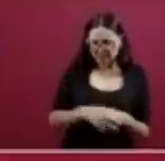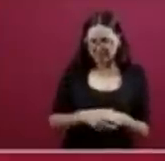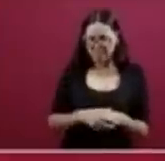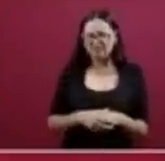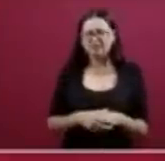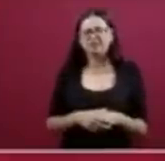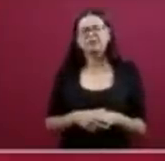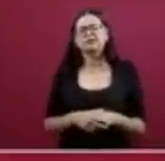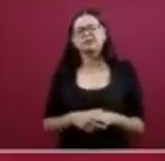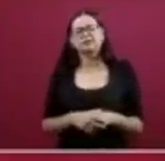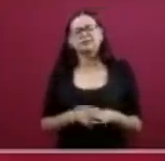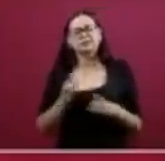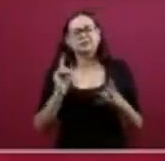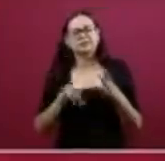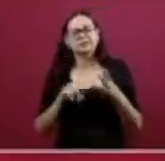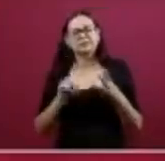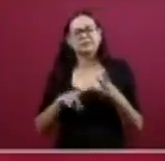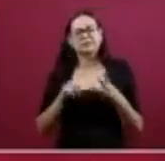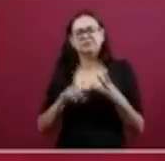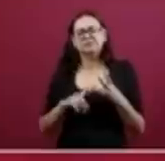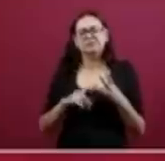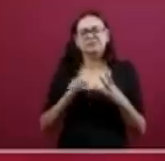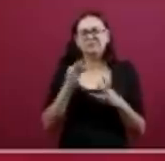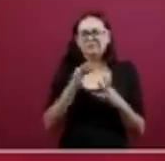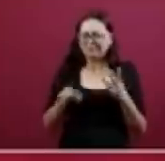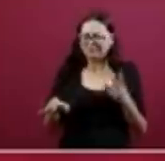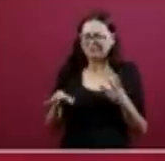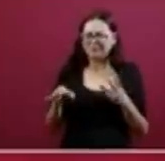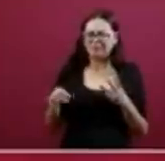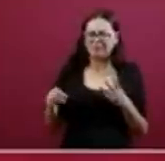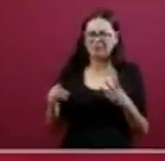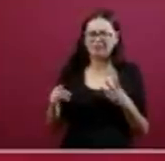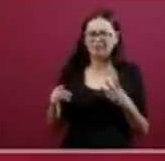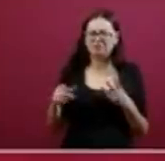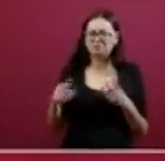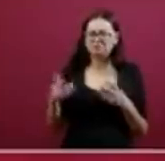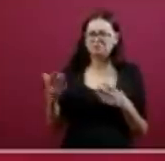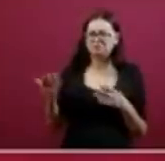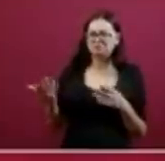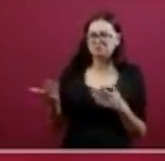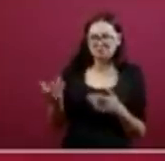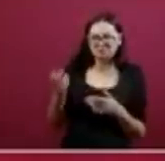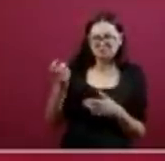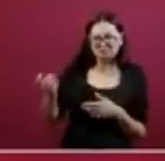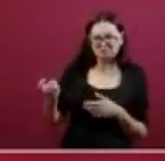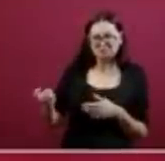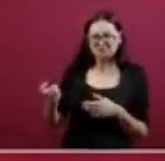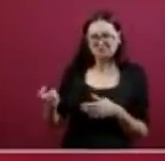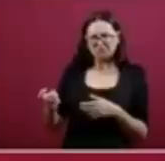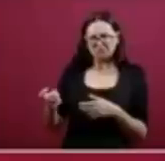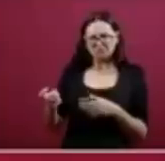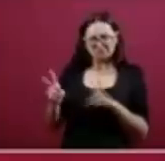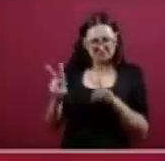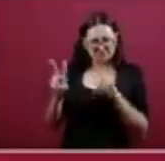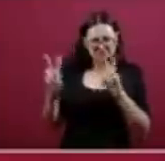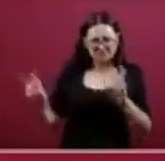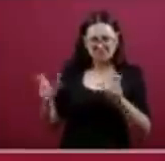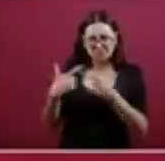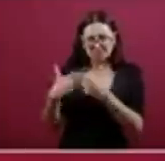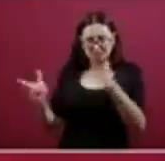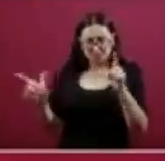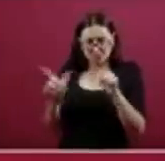tenemos información reciente, sobre este